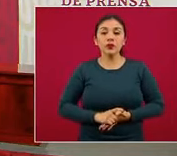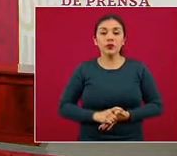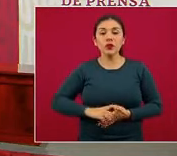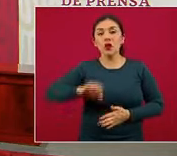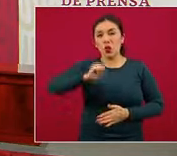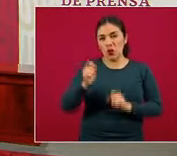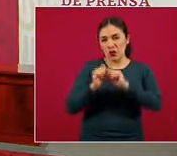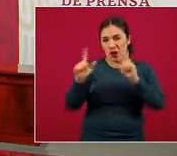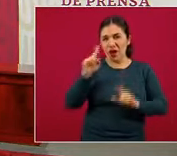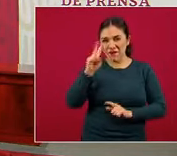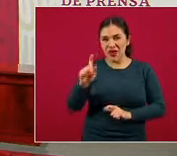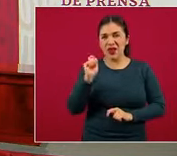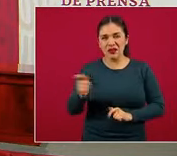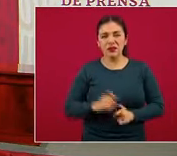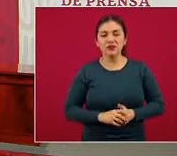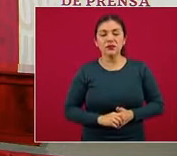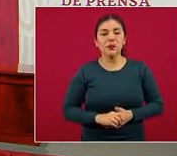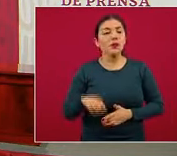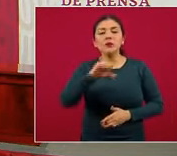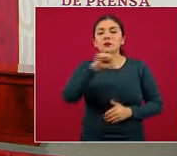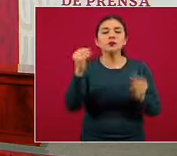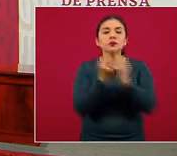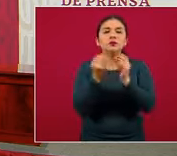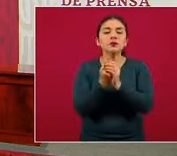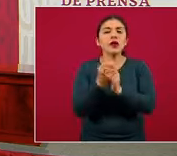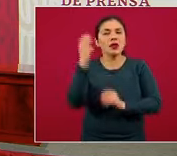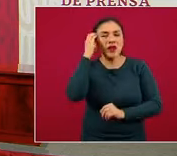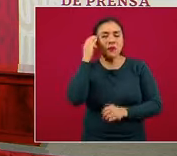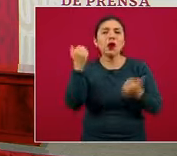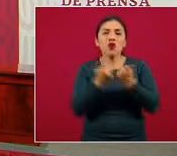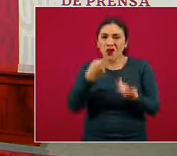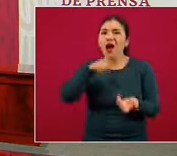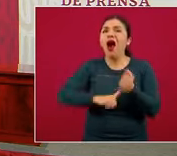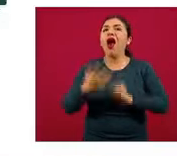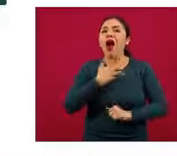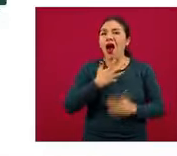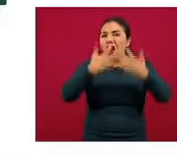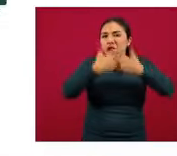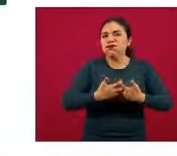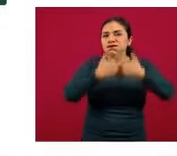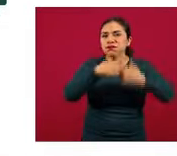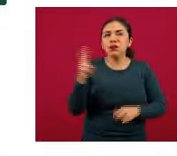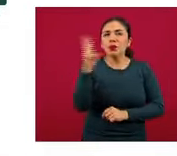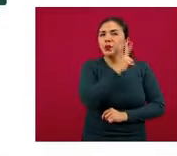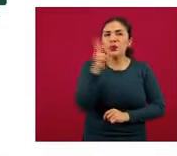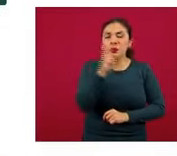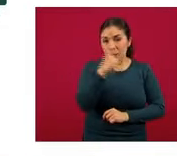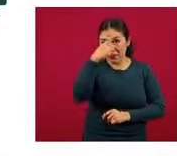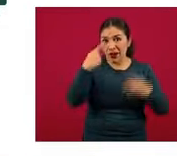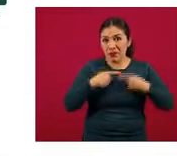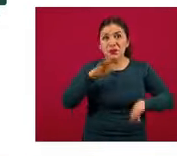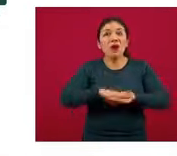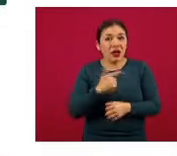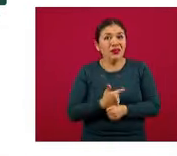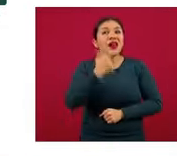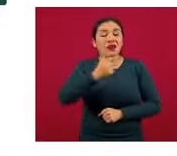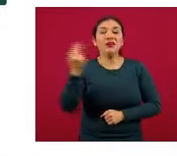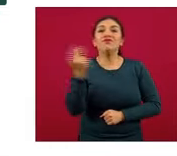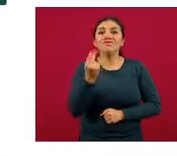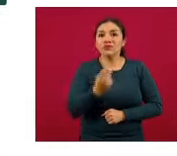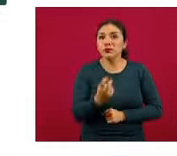diapositiva podemos ver aquellas camas con ventilador, que son para los pacientes más graves, aquellos que requieren de